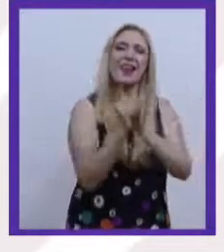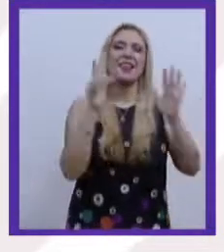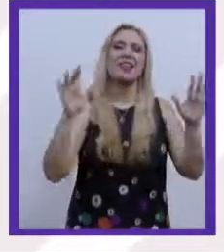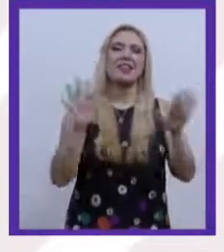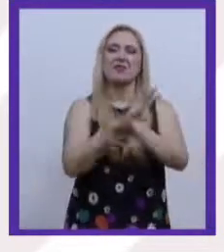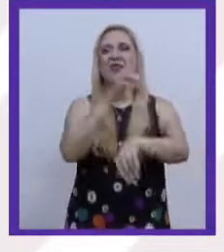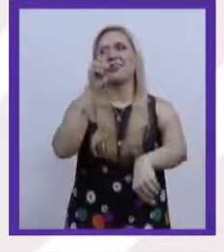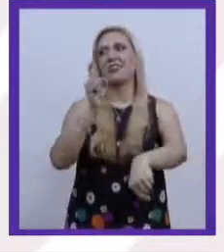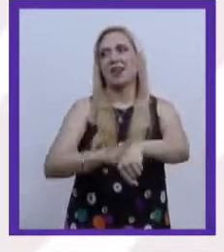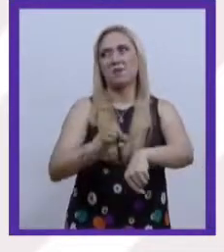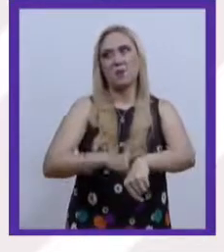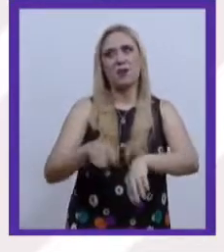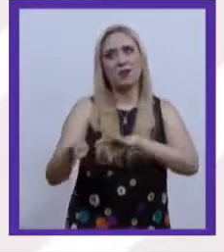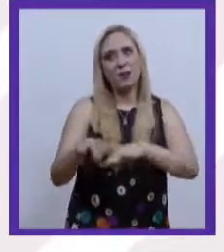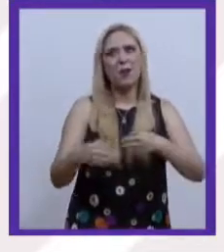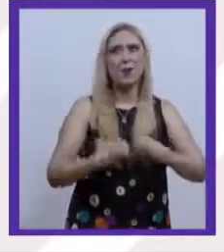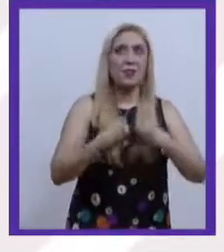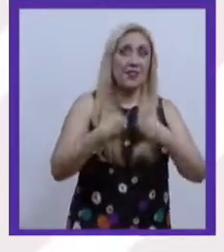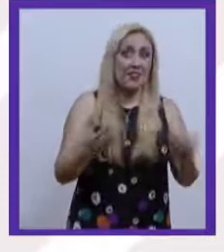los tiempos de la vida y del trabajo.